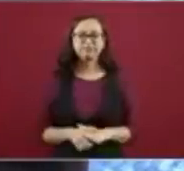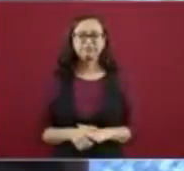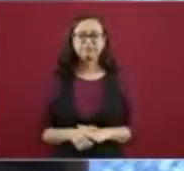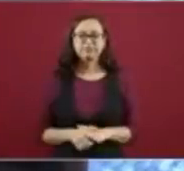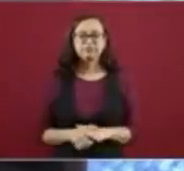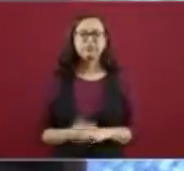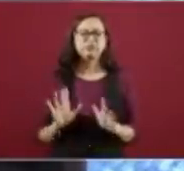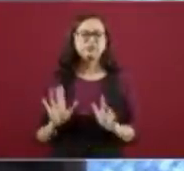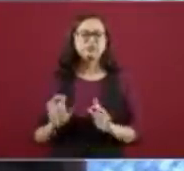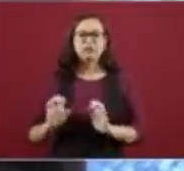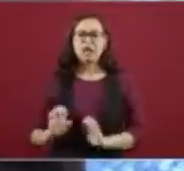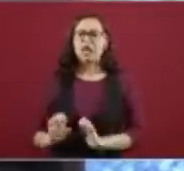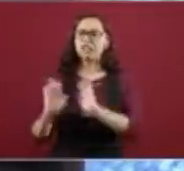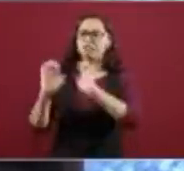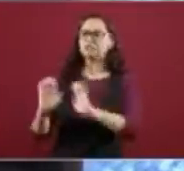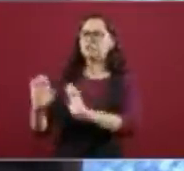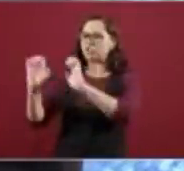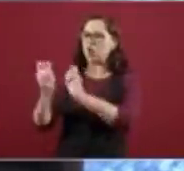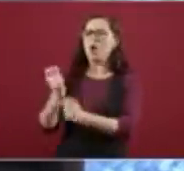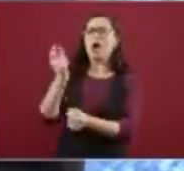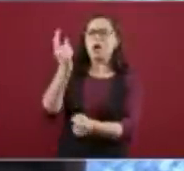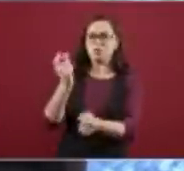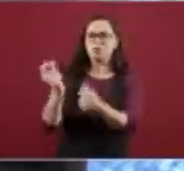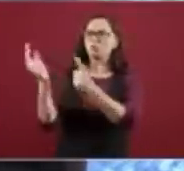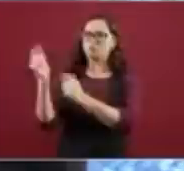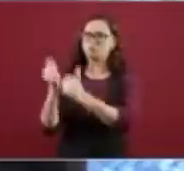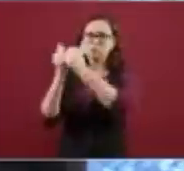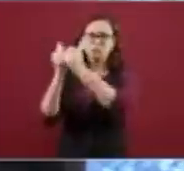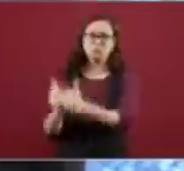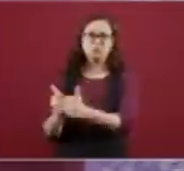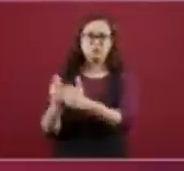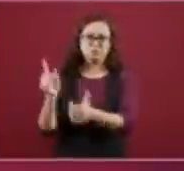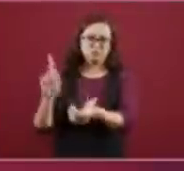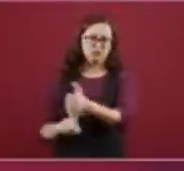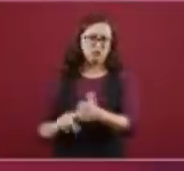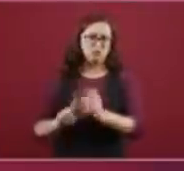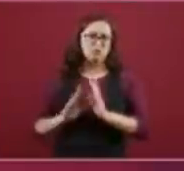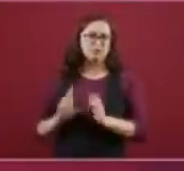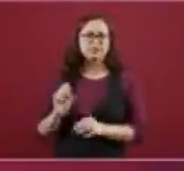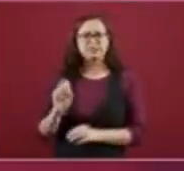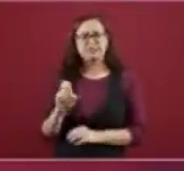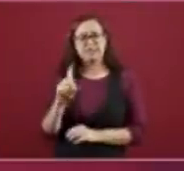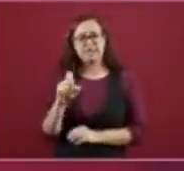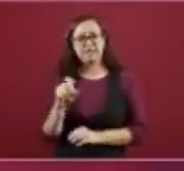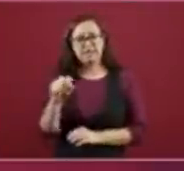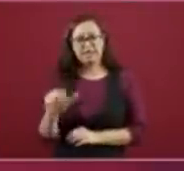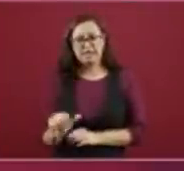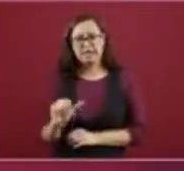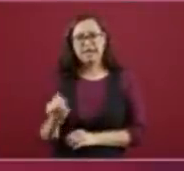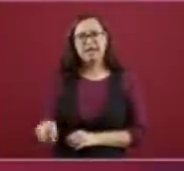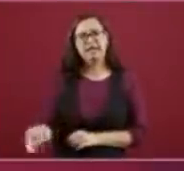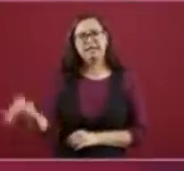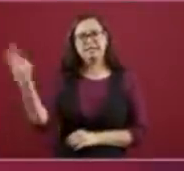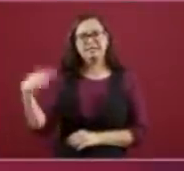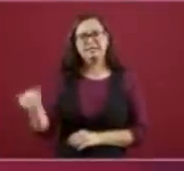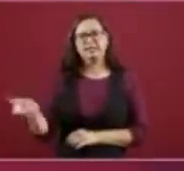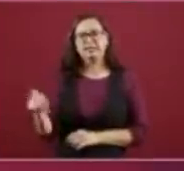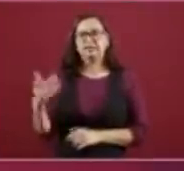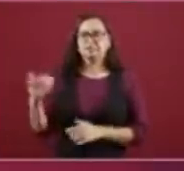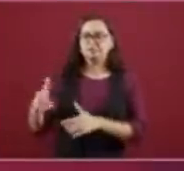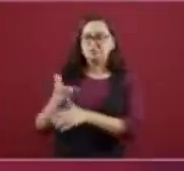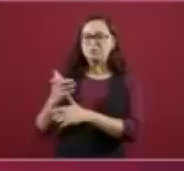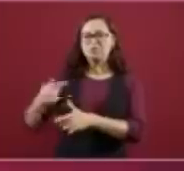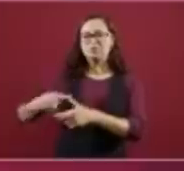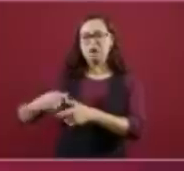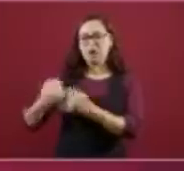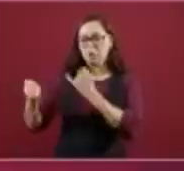algunos sitios históricos de la Secretaría de la Defensa, un casino, y se van